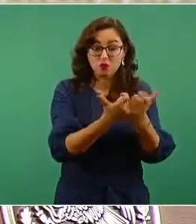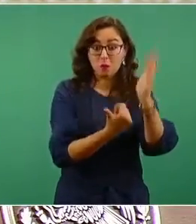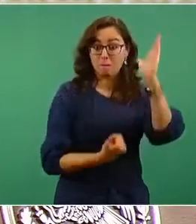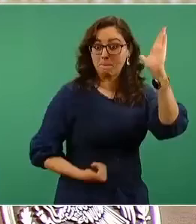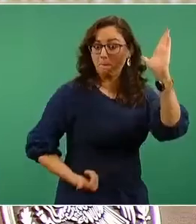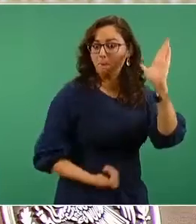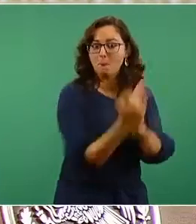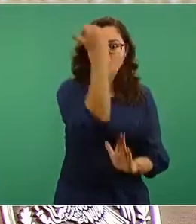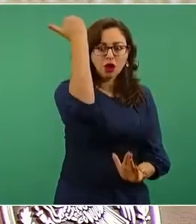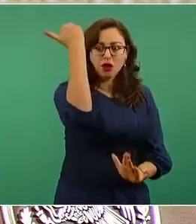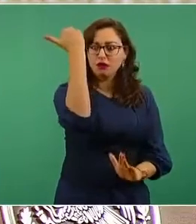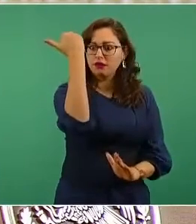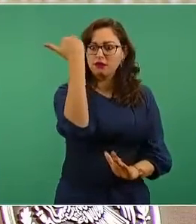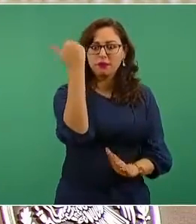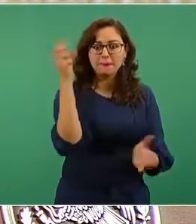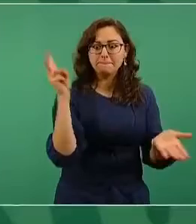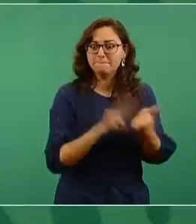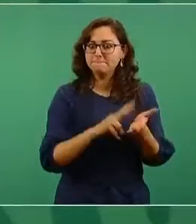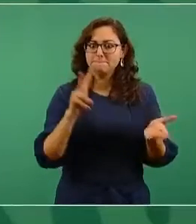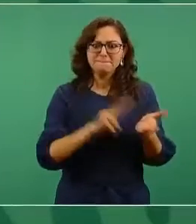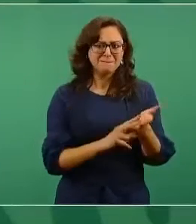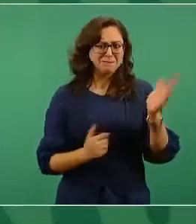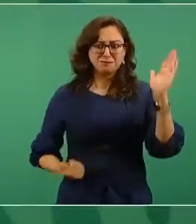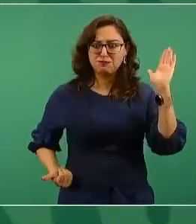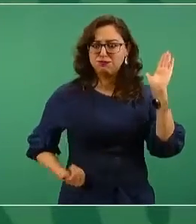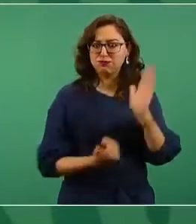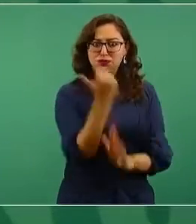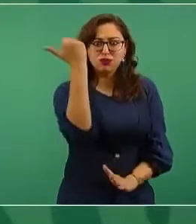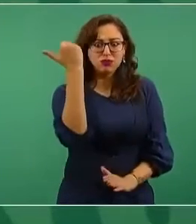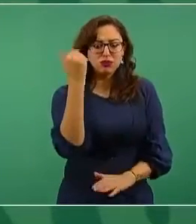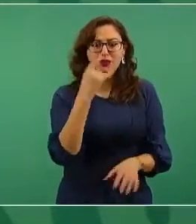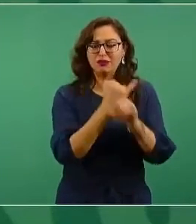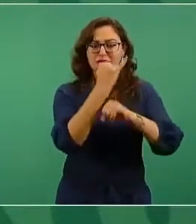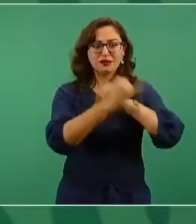aumenta el valor de sus acciones en bolsa.